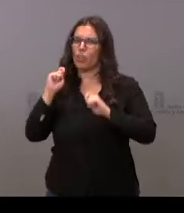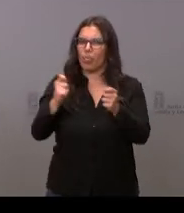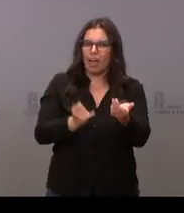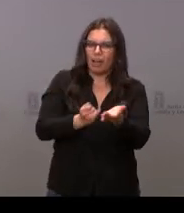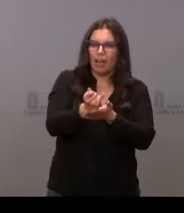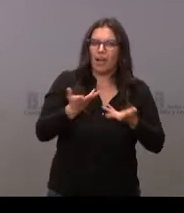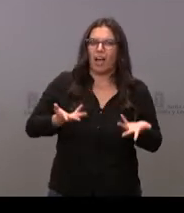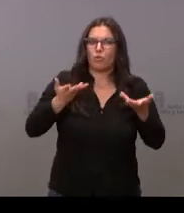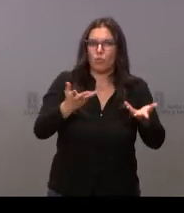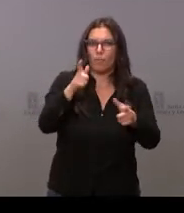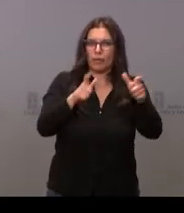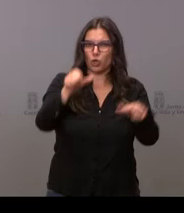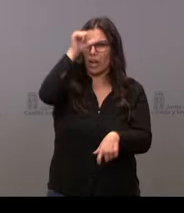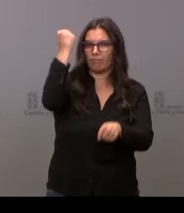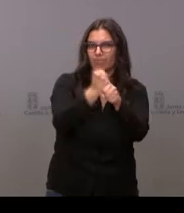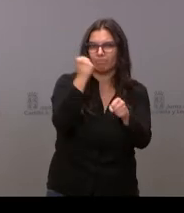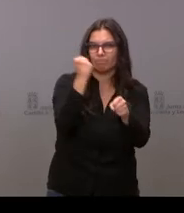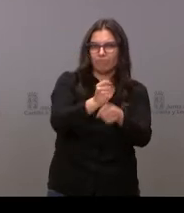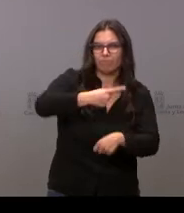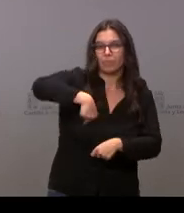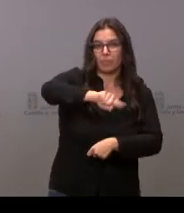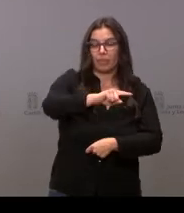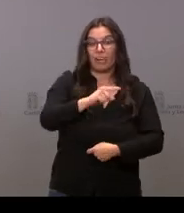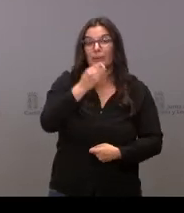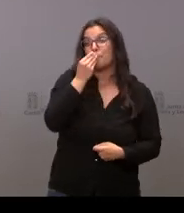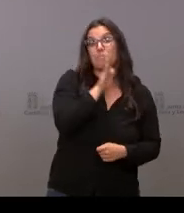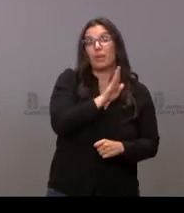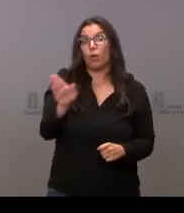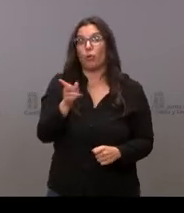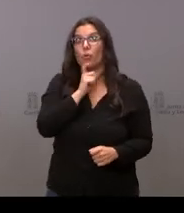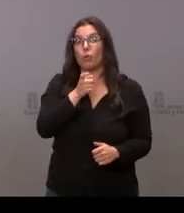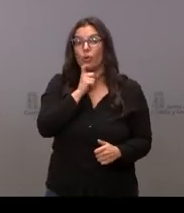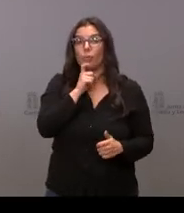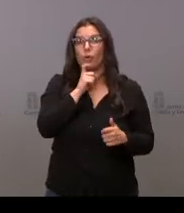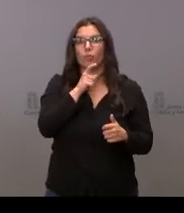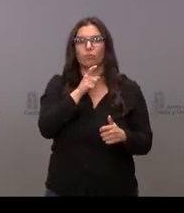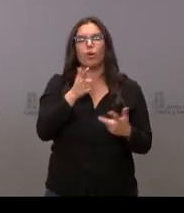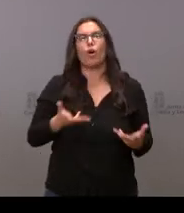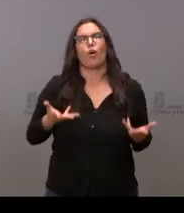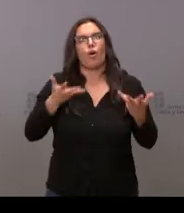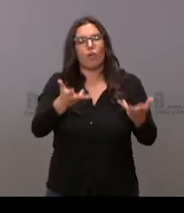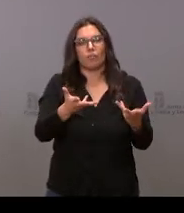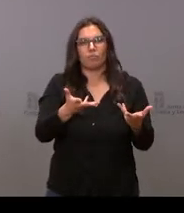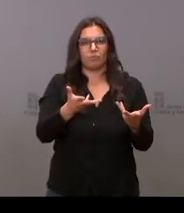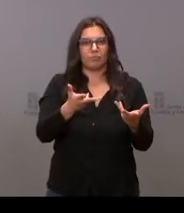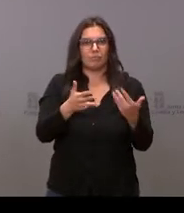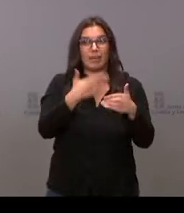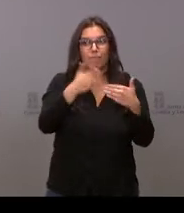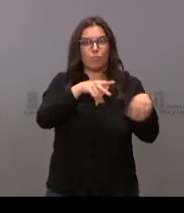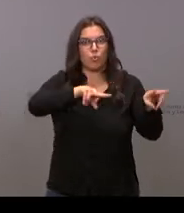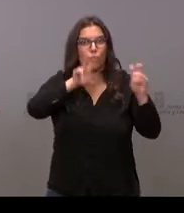a los agricultores ya los ganaderos y la mejor manera de hacerlo exponer a sus a poner a su servicio la innovación